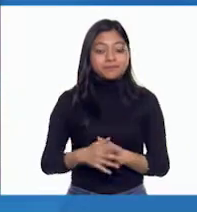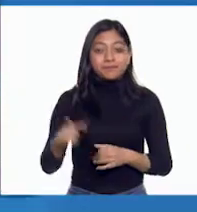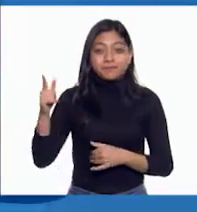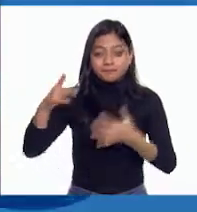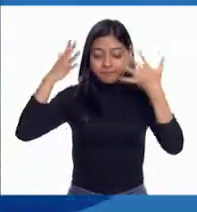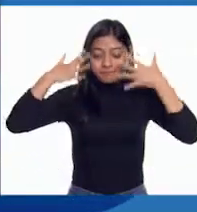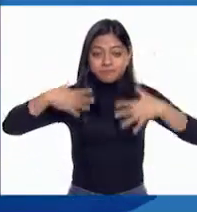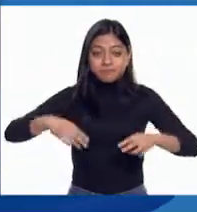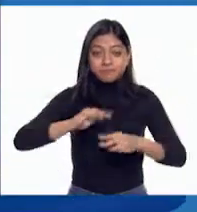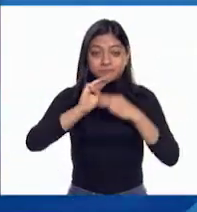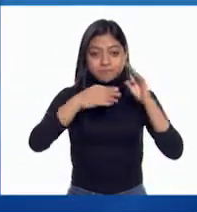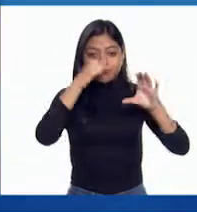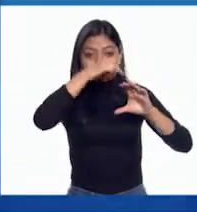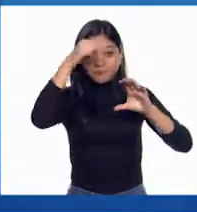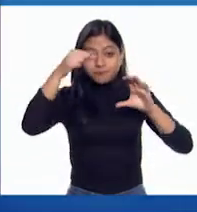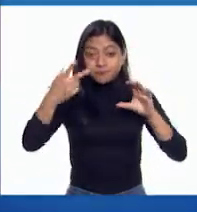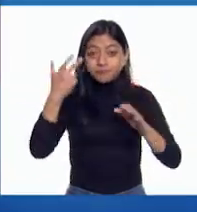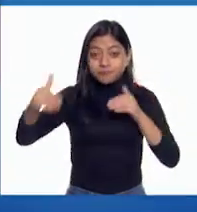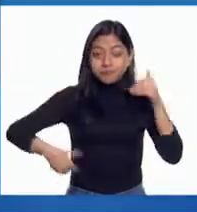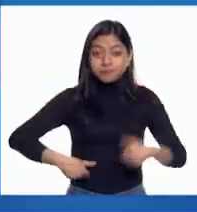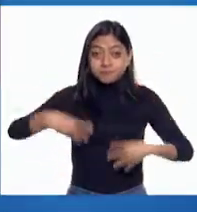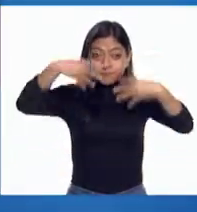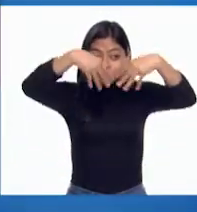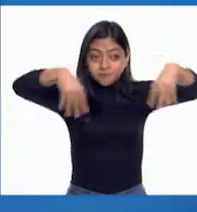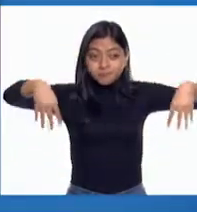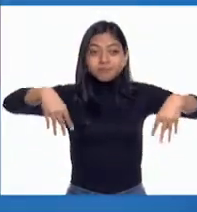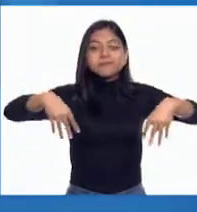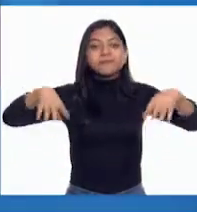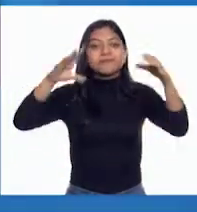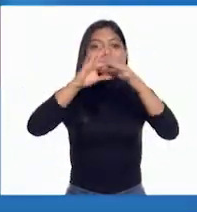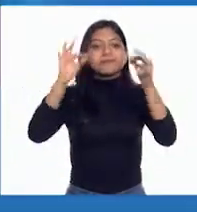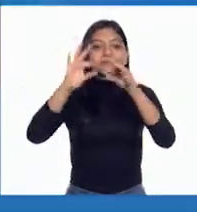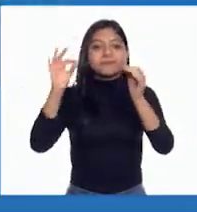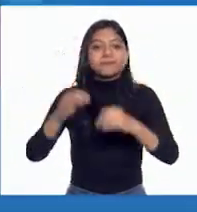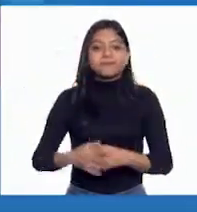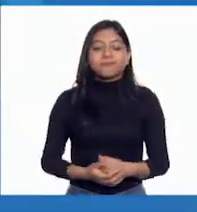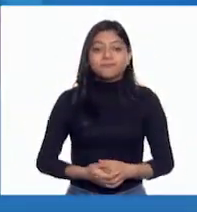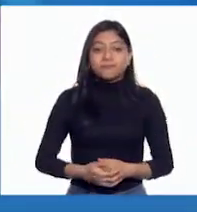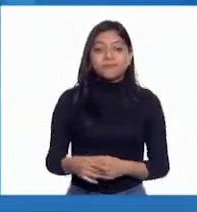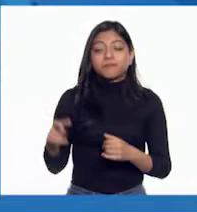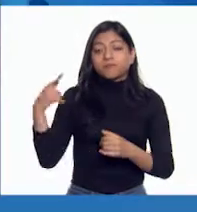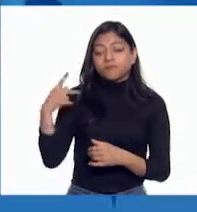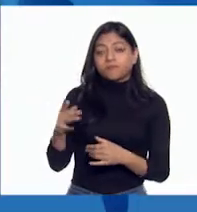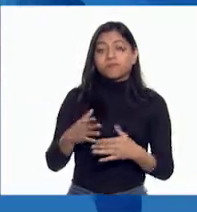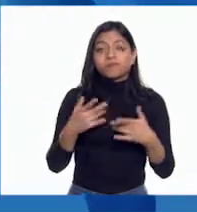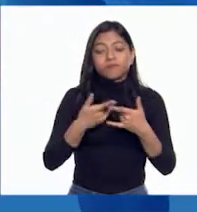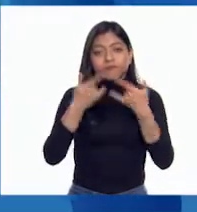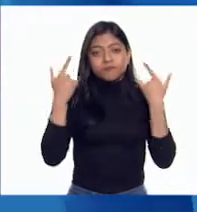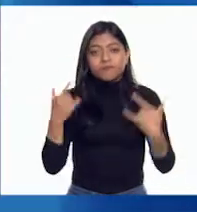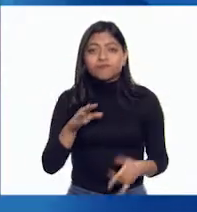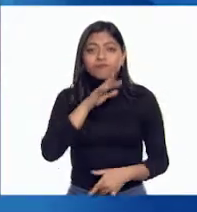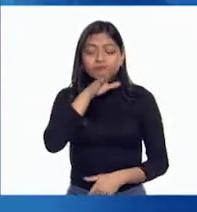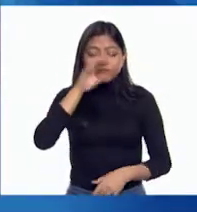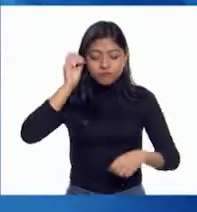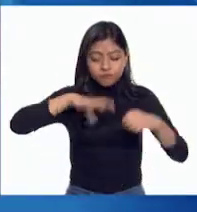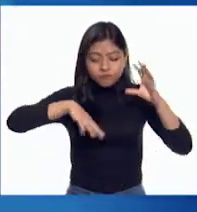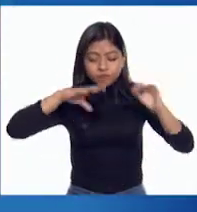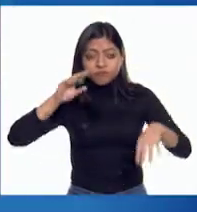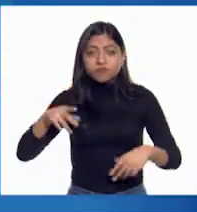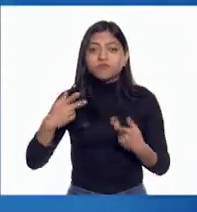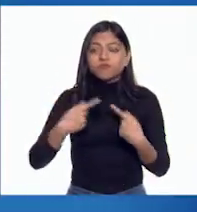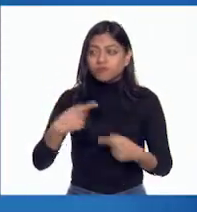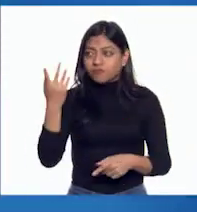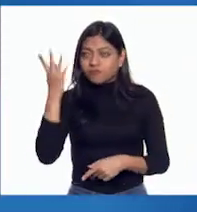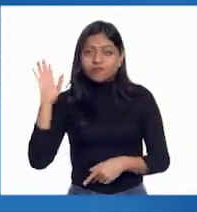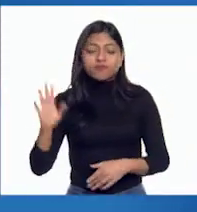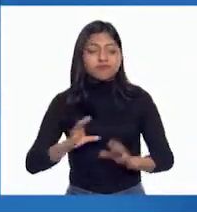Medio Ambiente fue un gran éxito. Él dijo todo lo que le había quedado atragantado. Habló de la basura, el maltrato, de